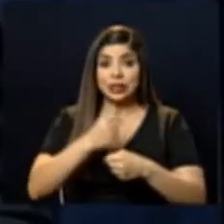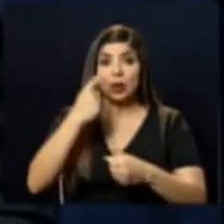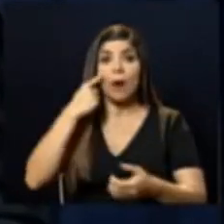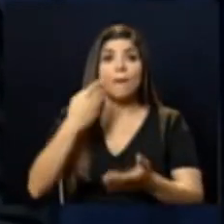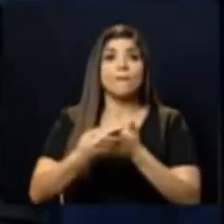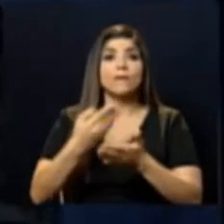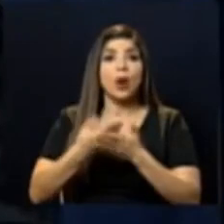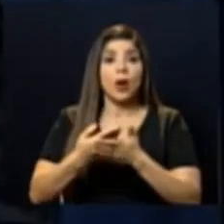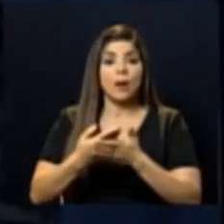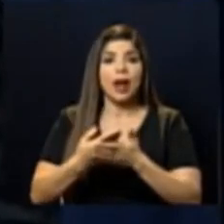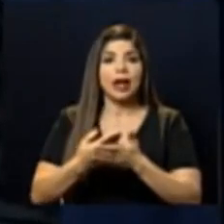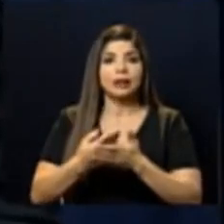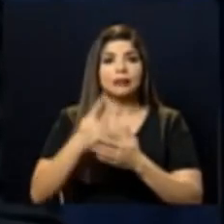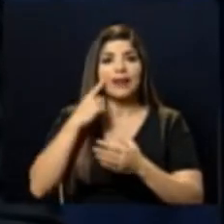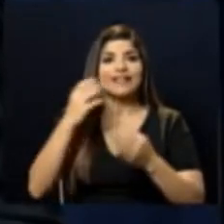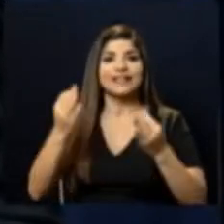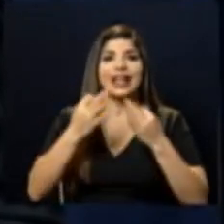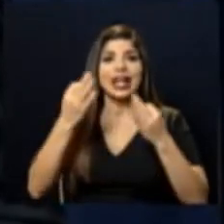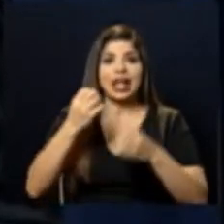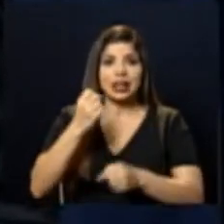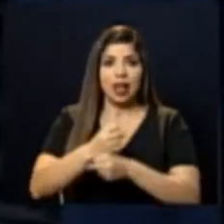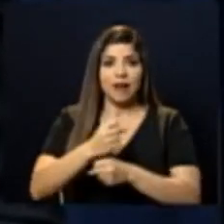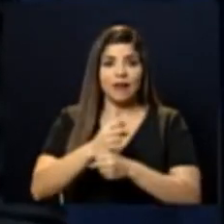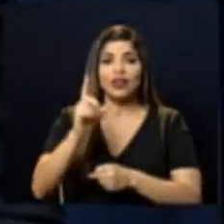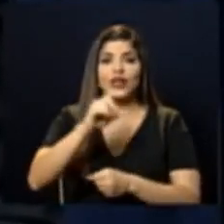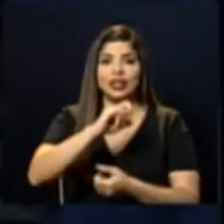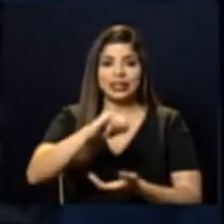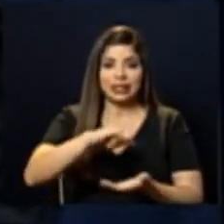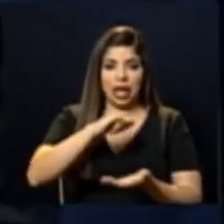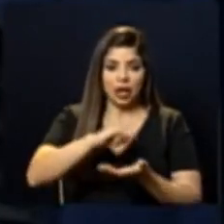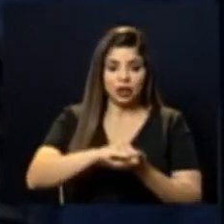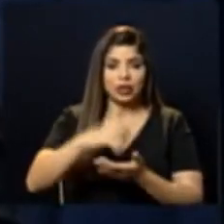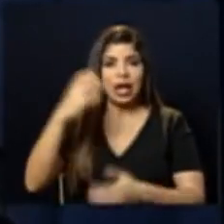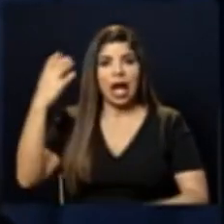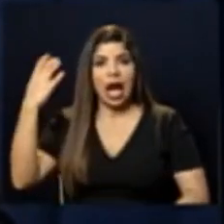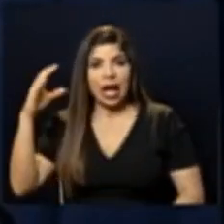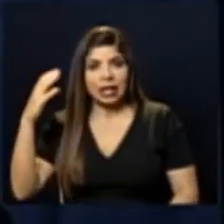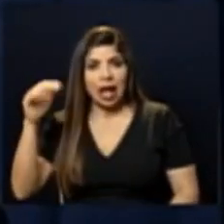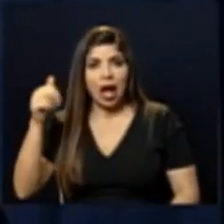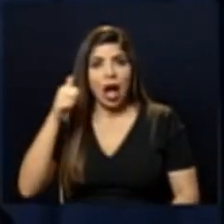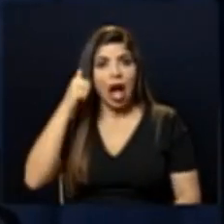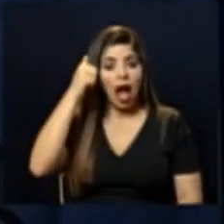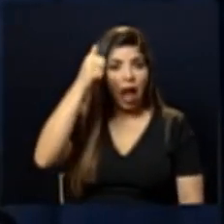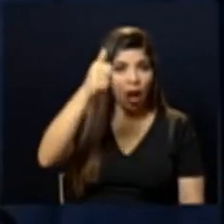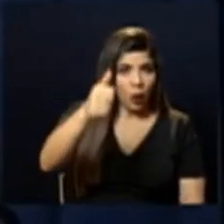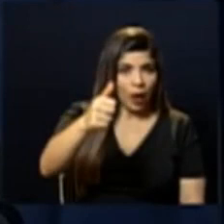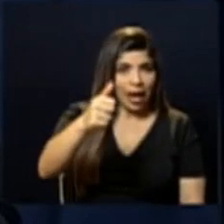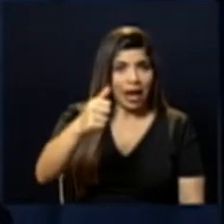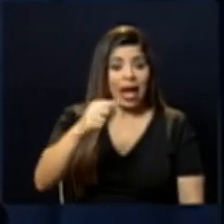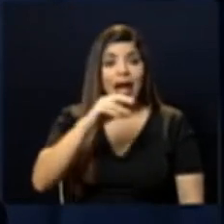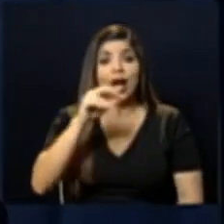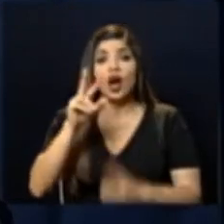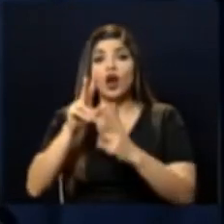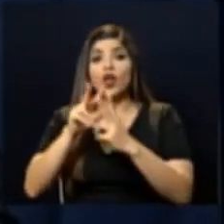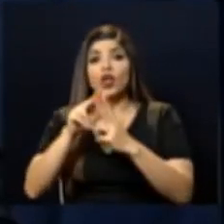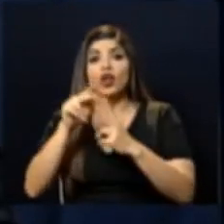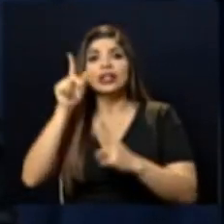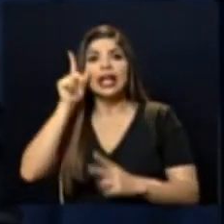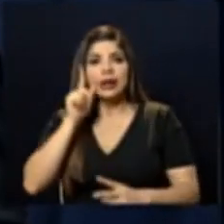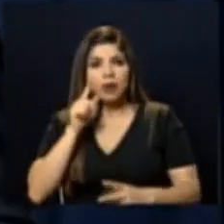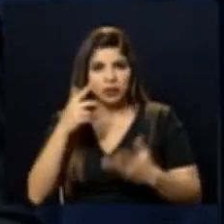pruebas piloto de ferias vocacionales en San José, Cartago, Alajuela y 2 en Limón.